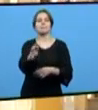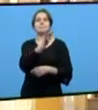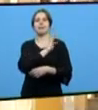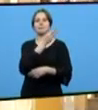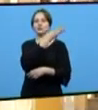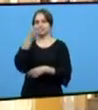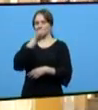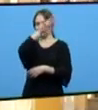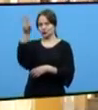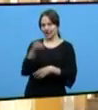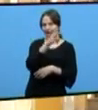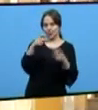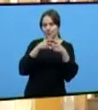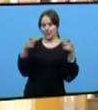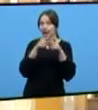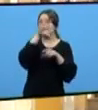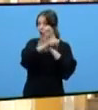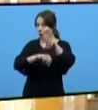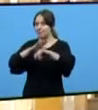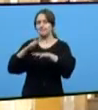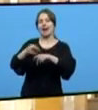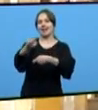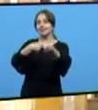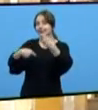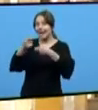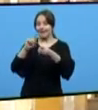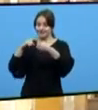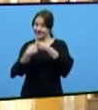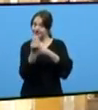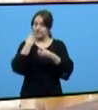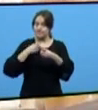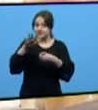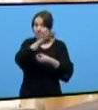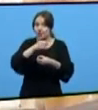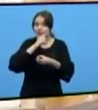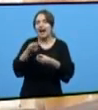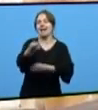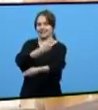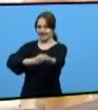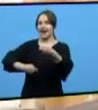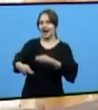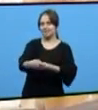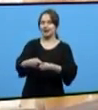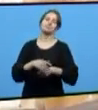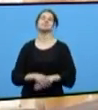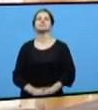de 300 euros en vales de compra para canxear nas tendas suscritas ao Centro Comercial Centro Histórico da localidade